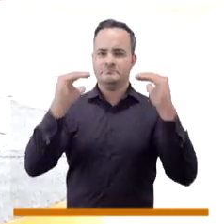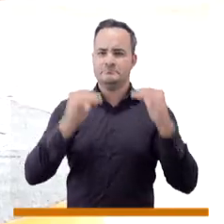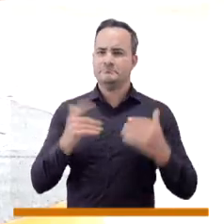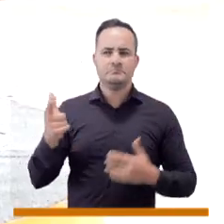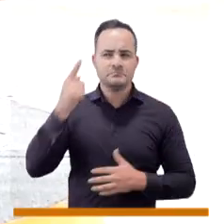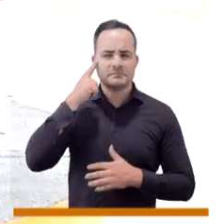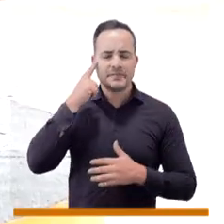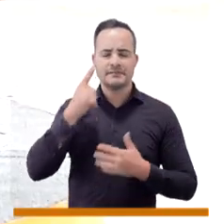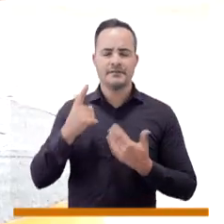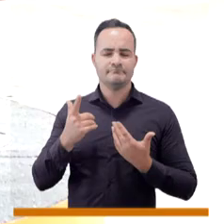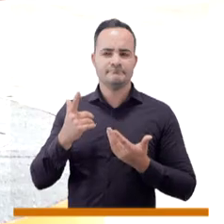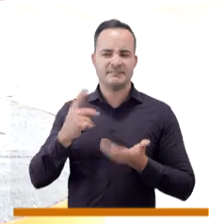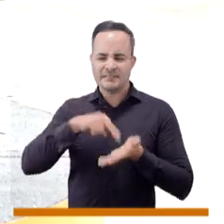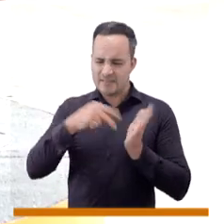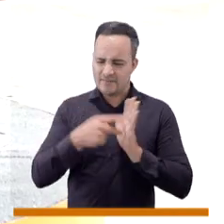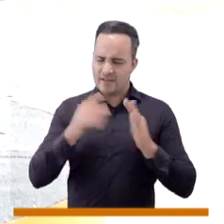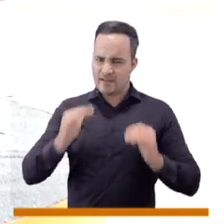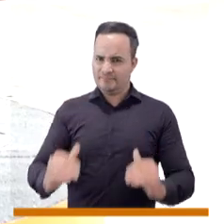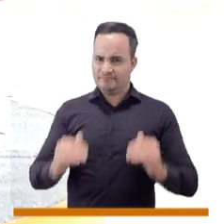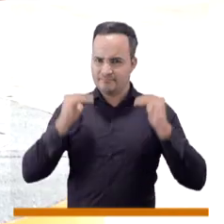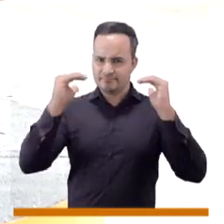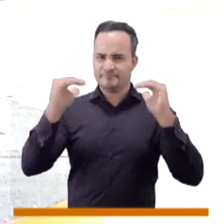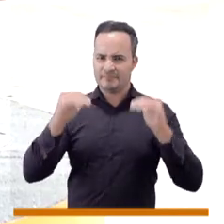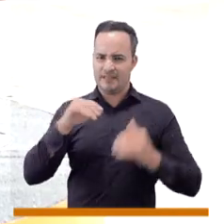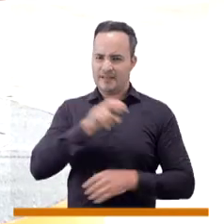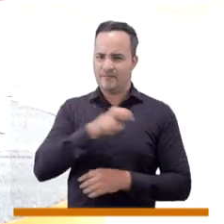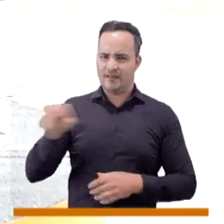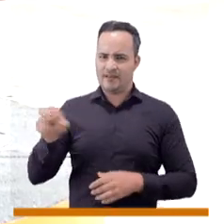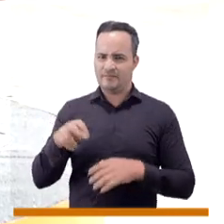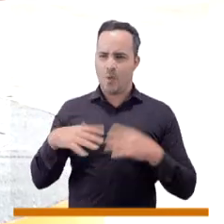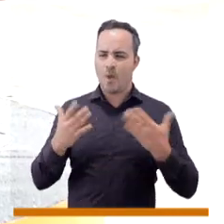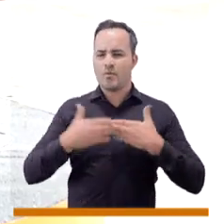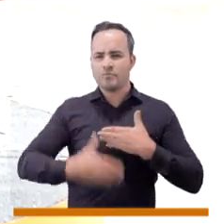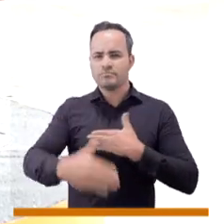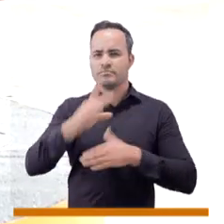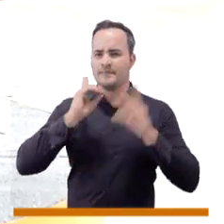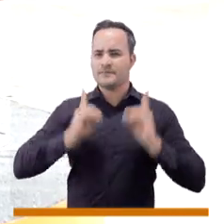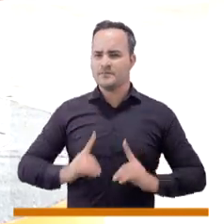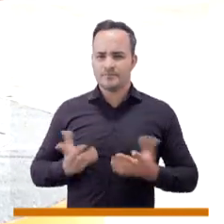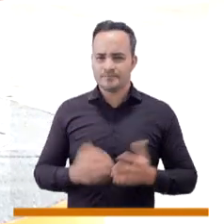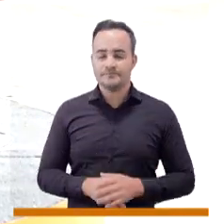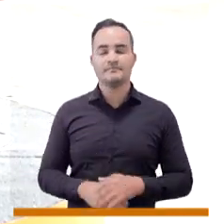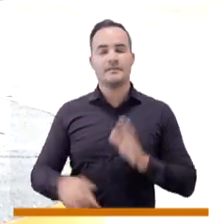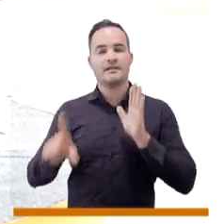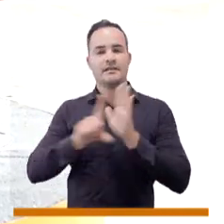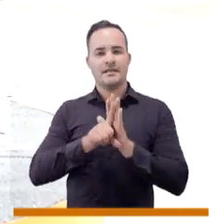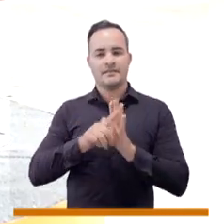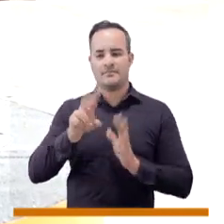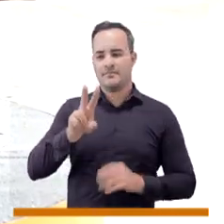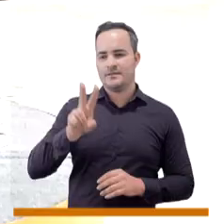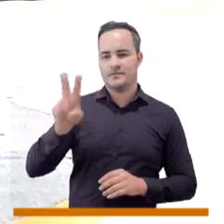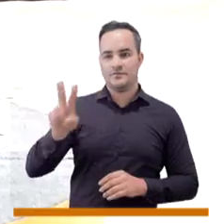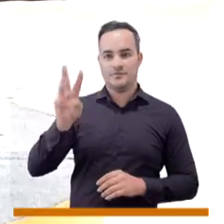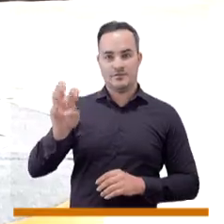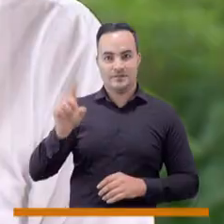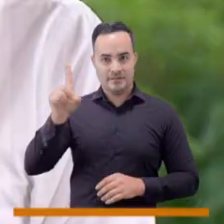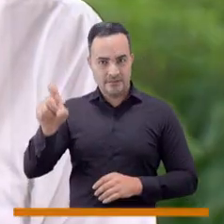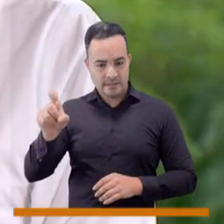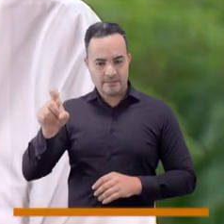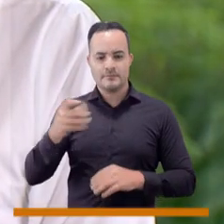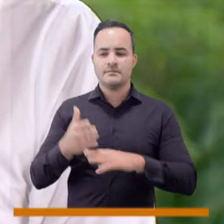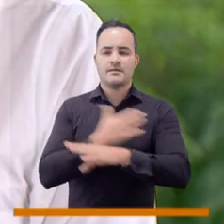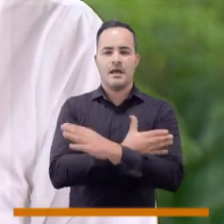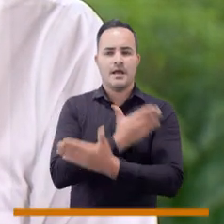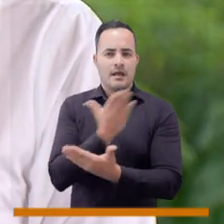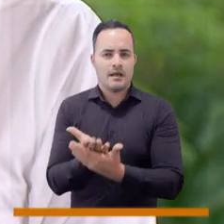deben redireccionarse las tomas de decisiones en adelante, concejal? Catherine, mire, la ley 2286, que fue